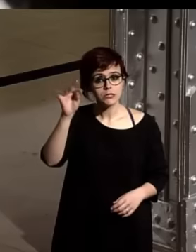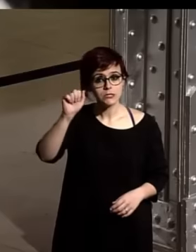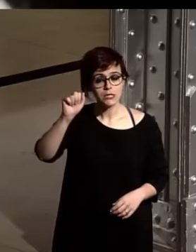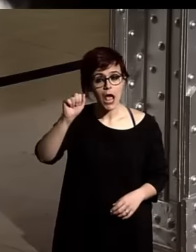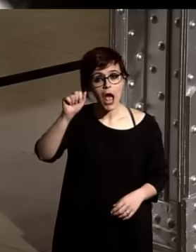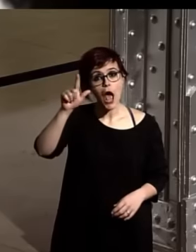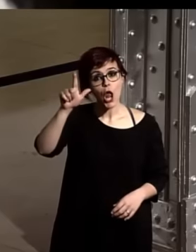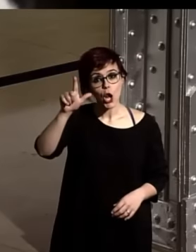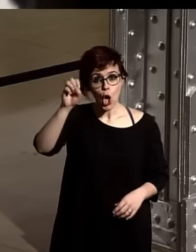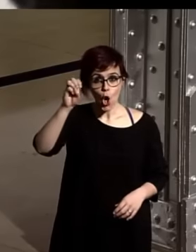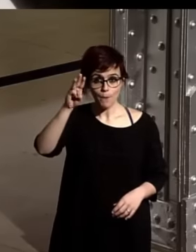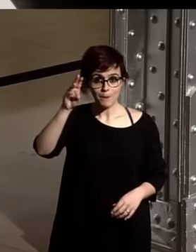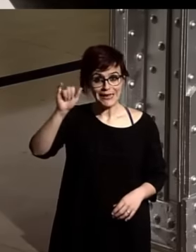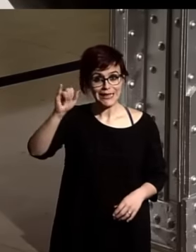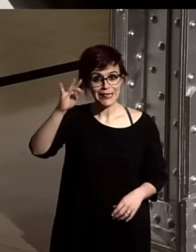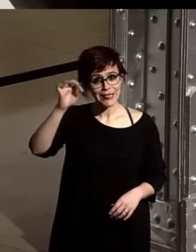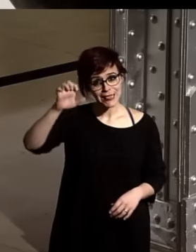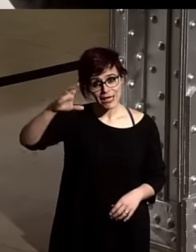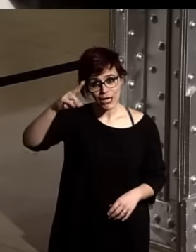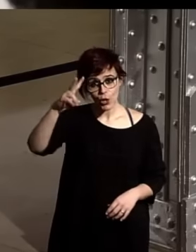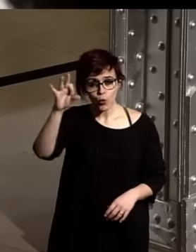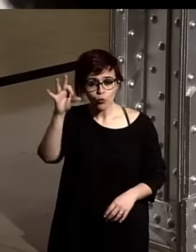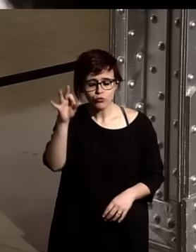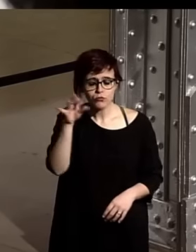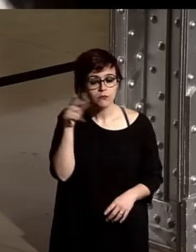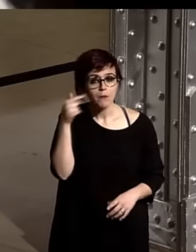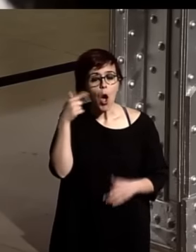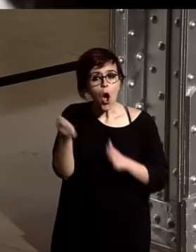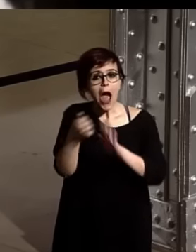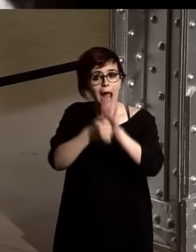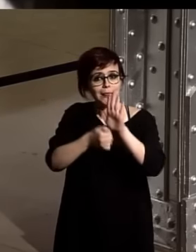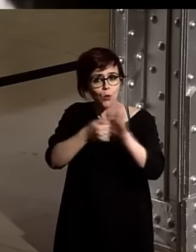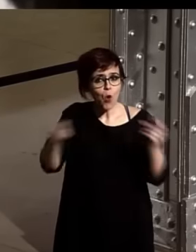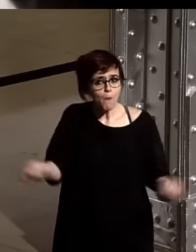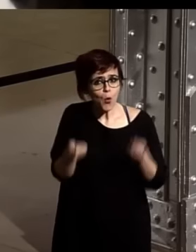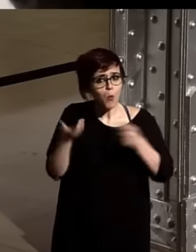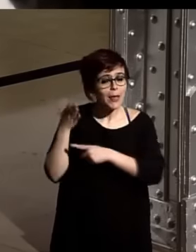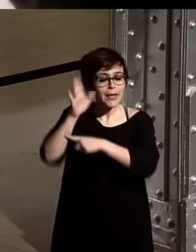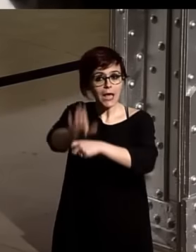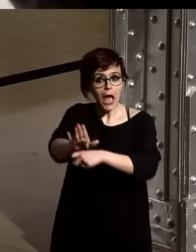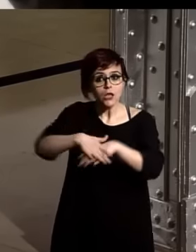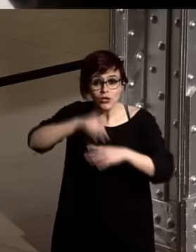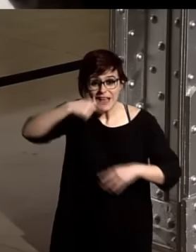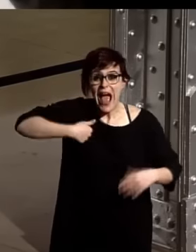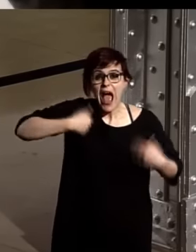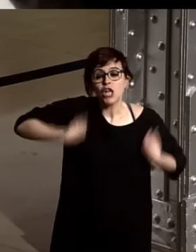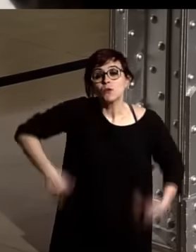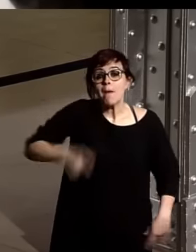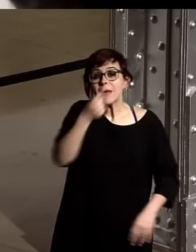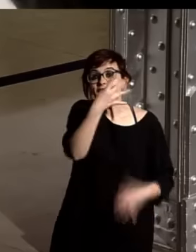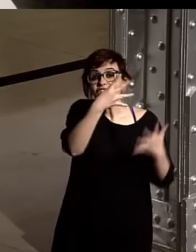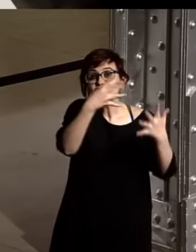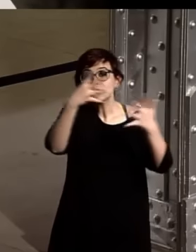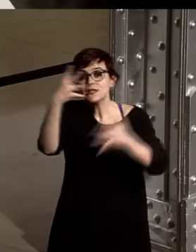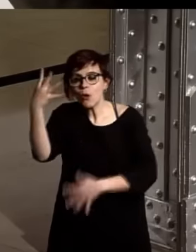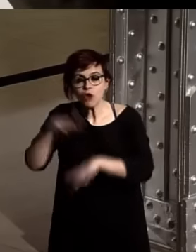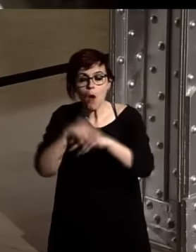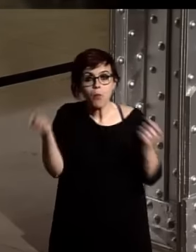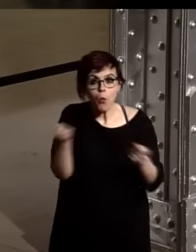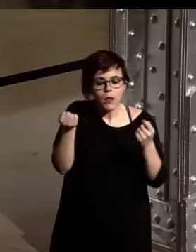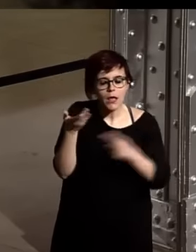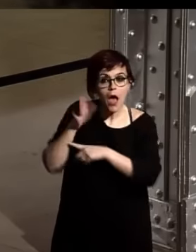se pero cuando lo publicaron y lo habían descubierto Hacía un montón de años estaba yo año 94 estaba yo en la excavación el 94 descubrieron pero